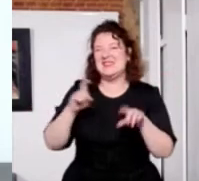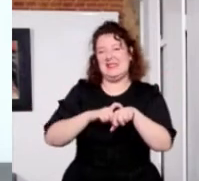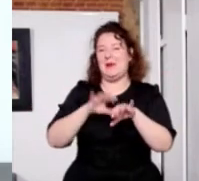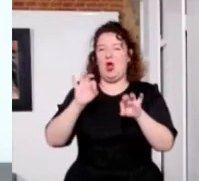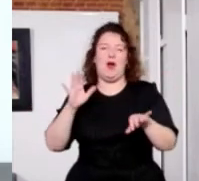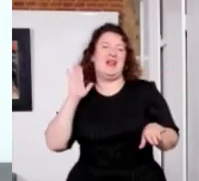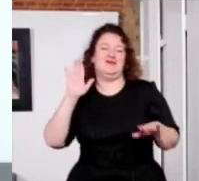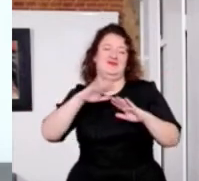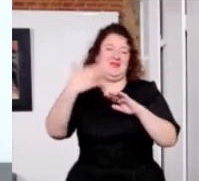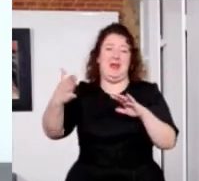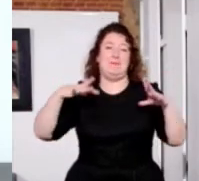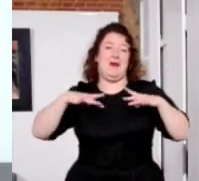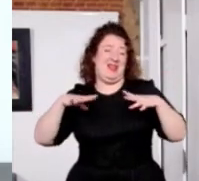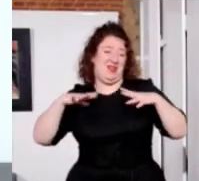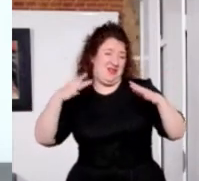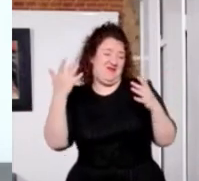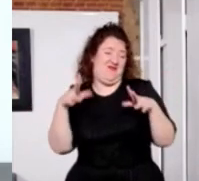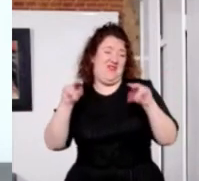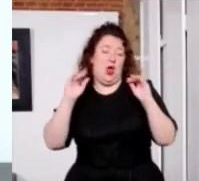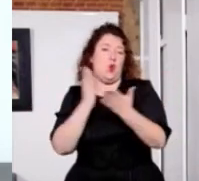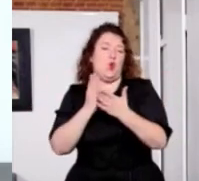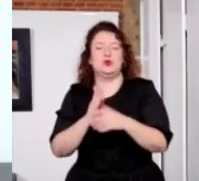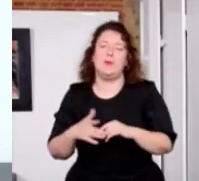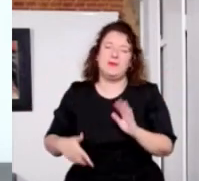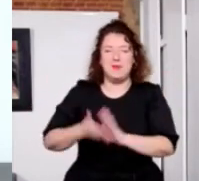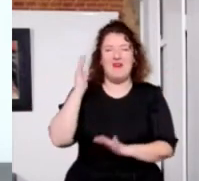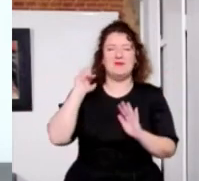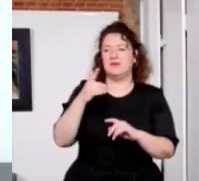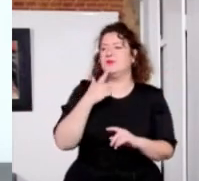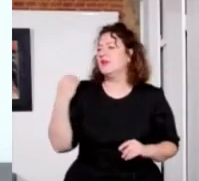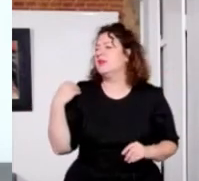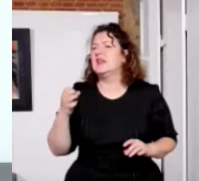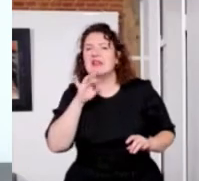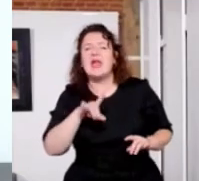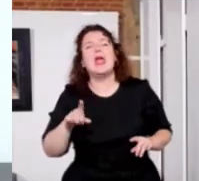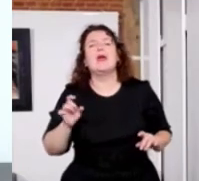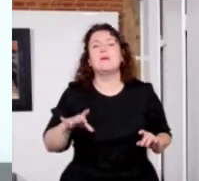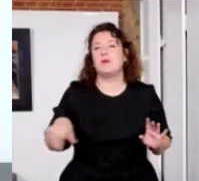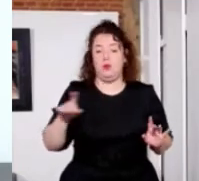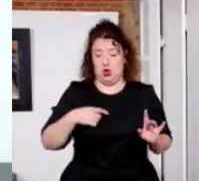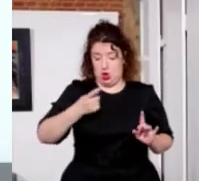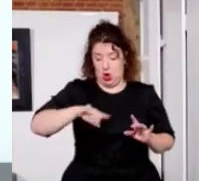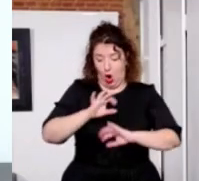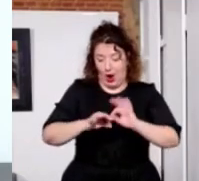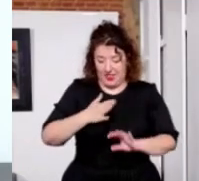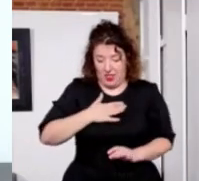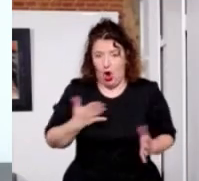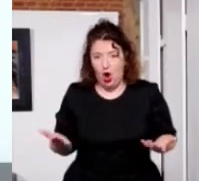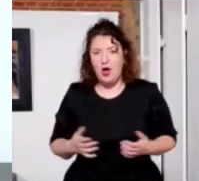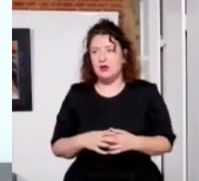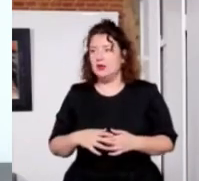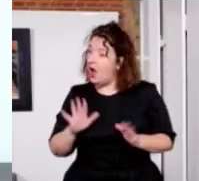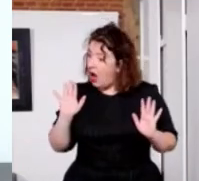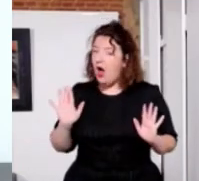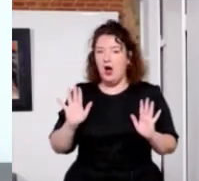de fin de curso y pues uno de los asociados dice, bueno, ¿y quién vamos a ir? Y dice uno, pues los que somos de la organización, ¿no? Digo, ah,